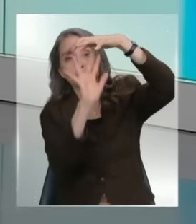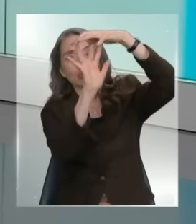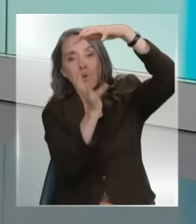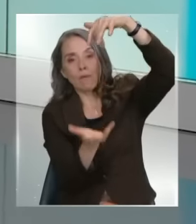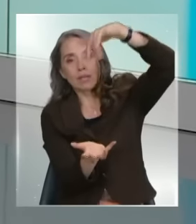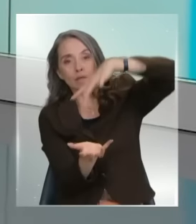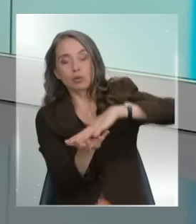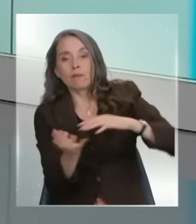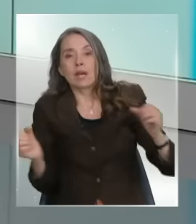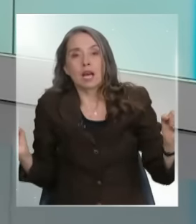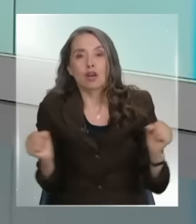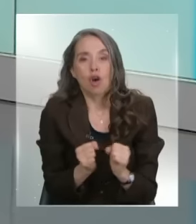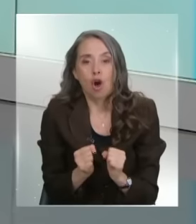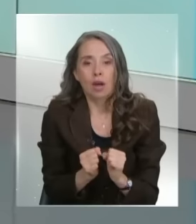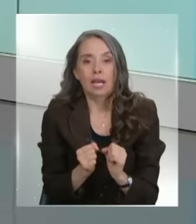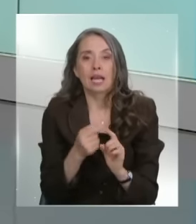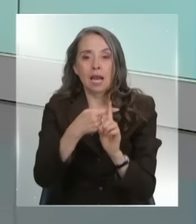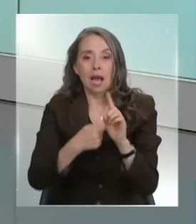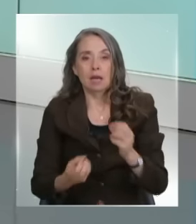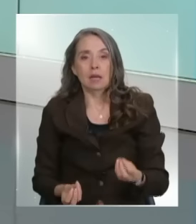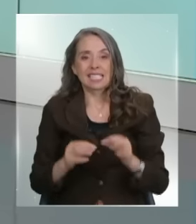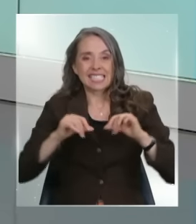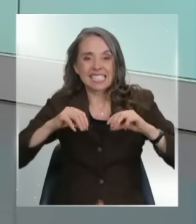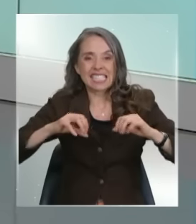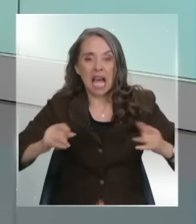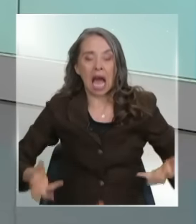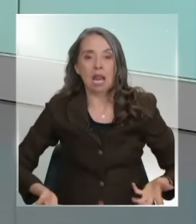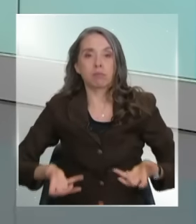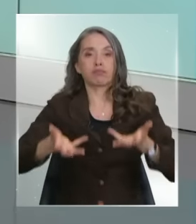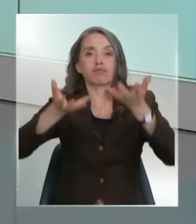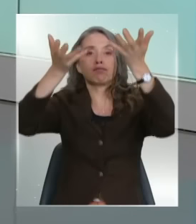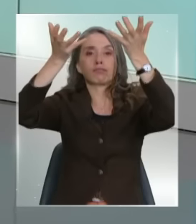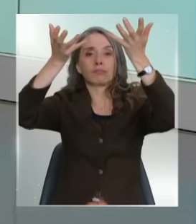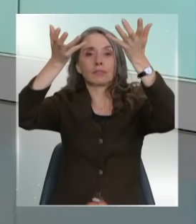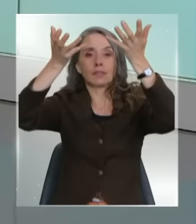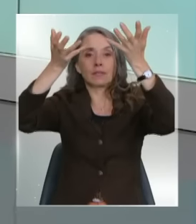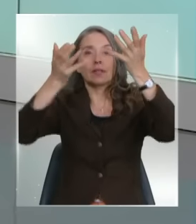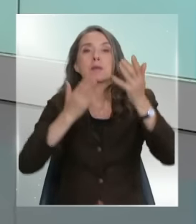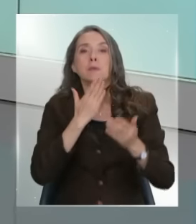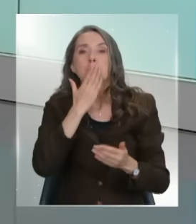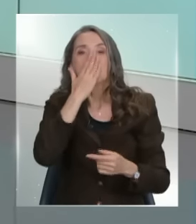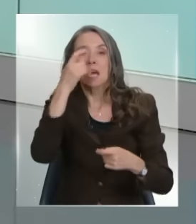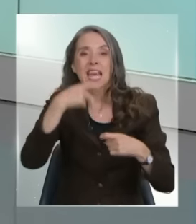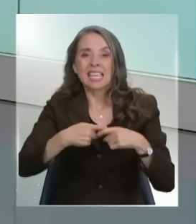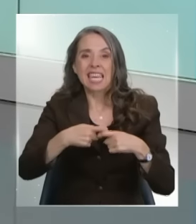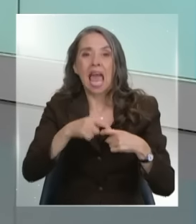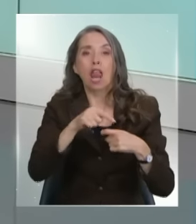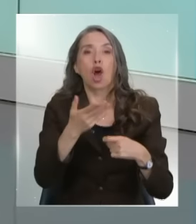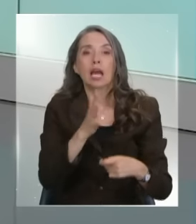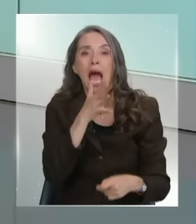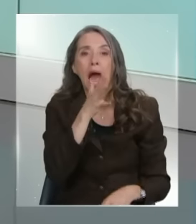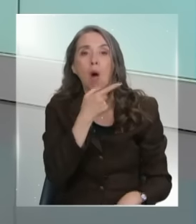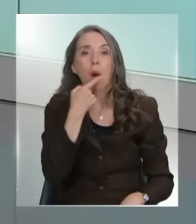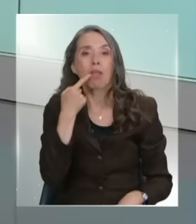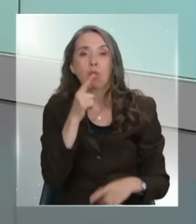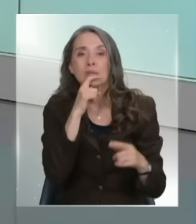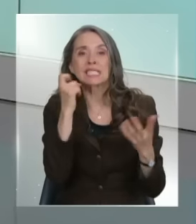se congelan expulsando las moléculas de sal que no se congela. El hielo es agua dulce